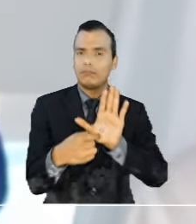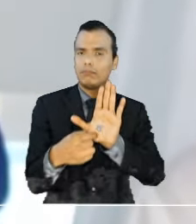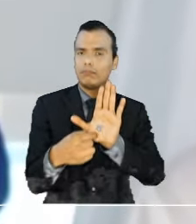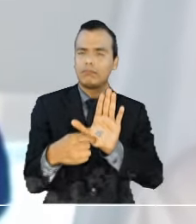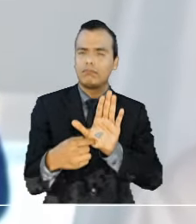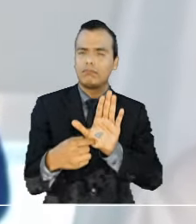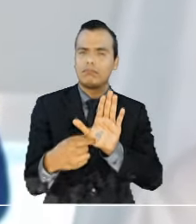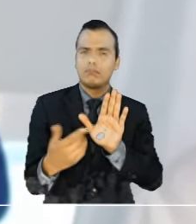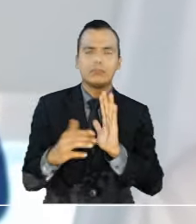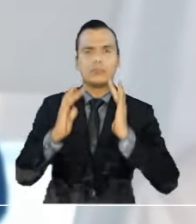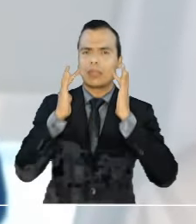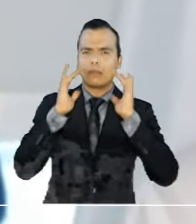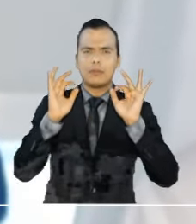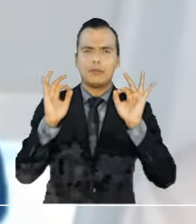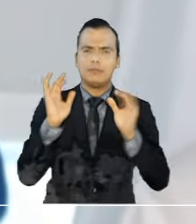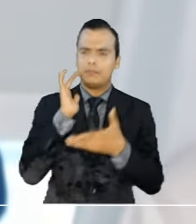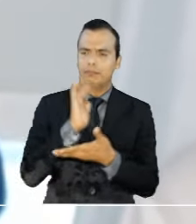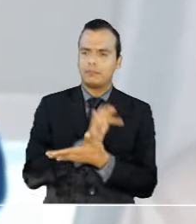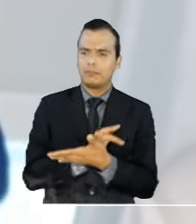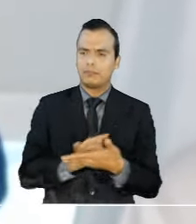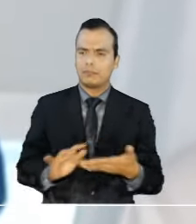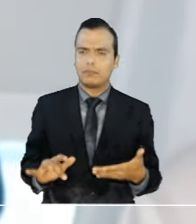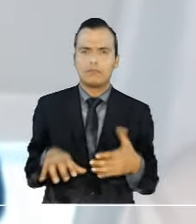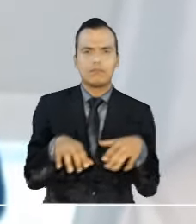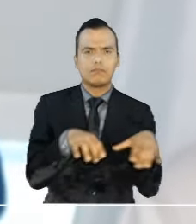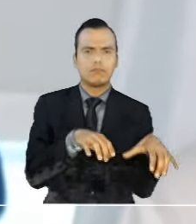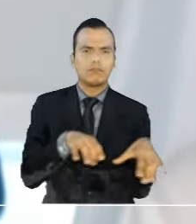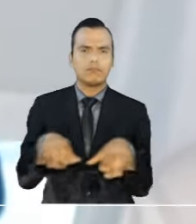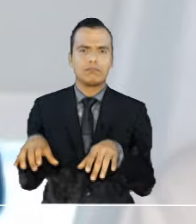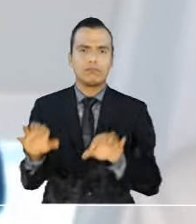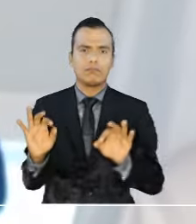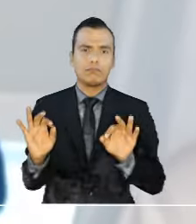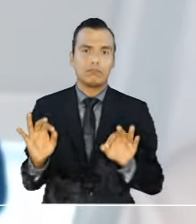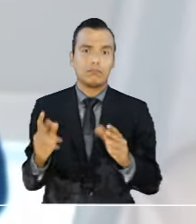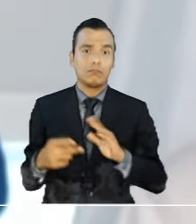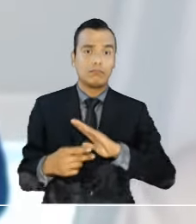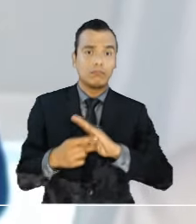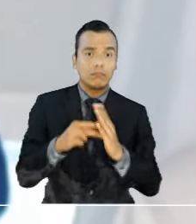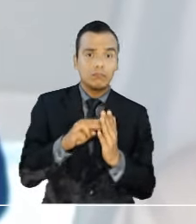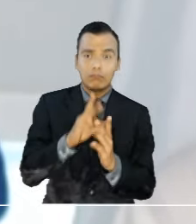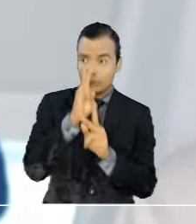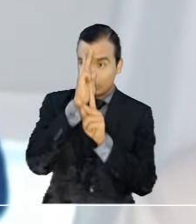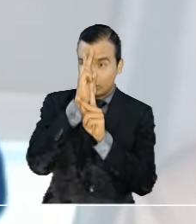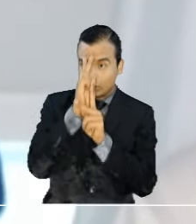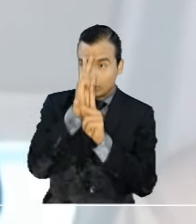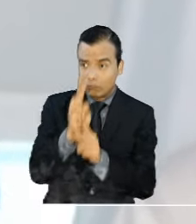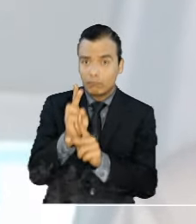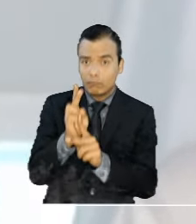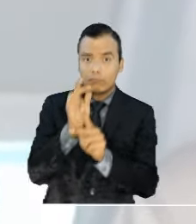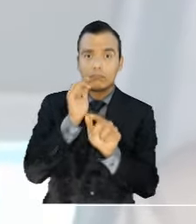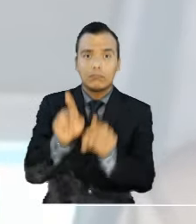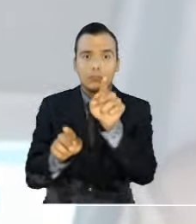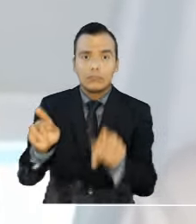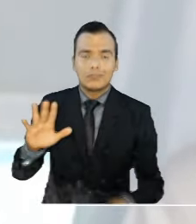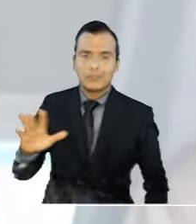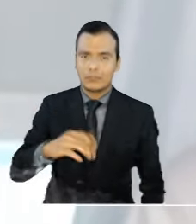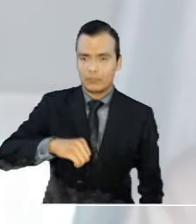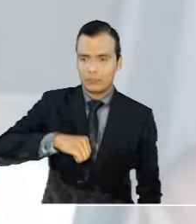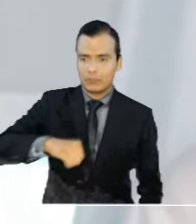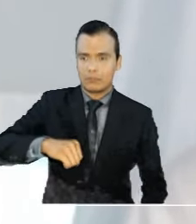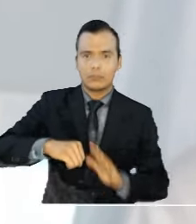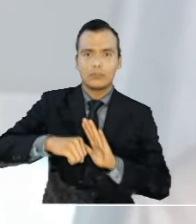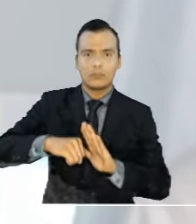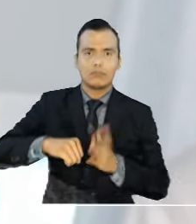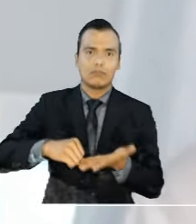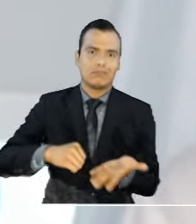actuaciones, un policía que debe respetar y acatar los derechos humanos y debe ser un ejemplo frente a la comunidad.